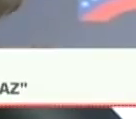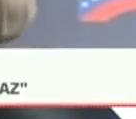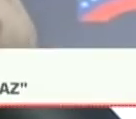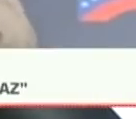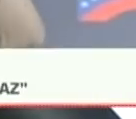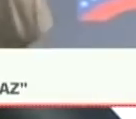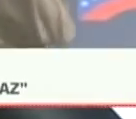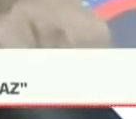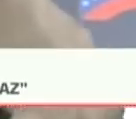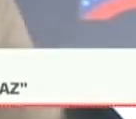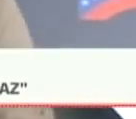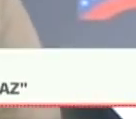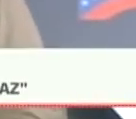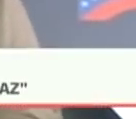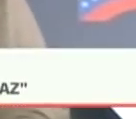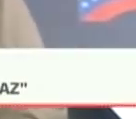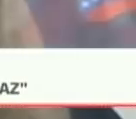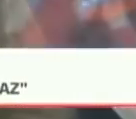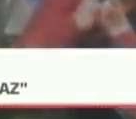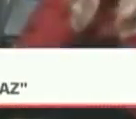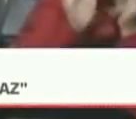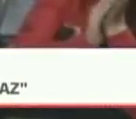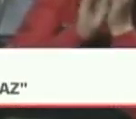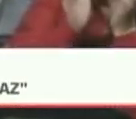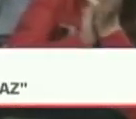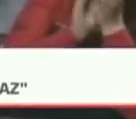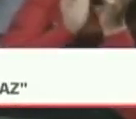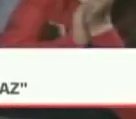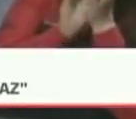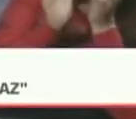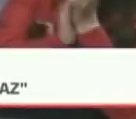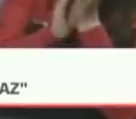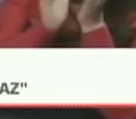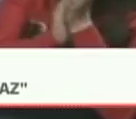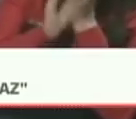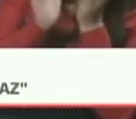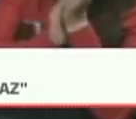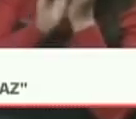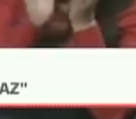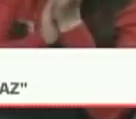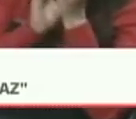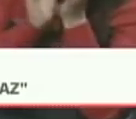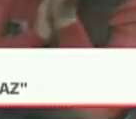Zapatero a su zapato, Alejandro Sanz. Zapatero a su zapato.